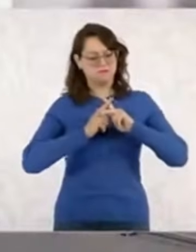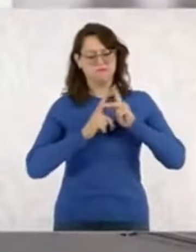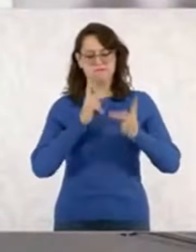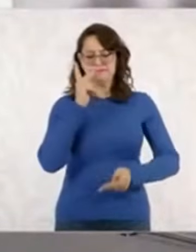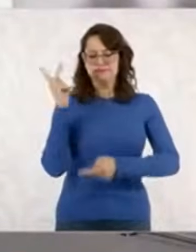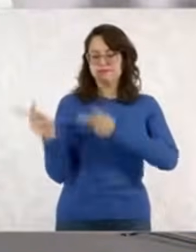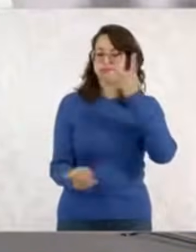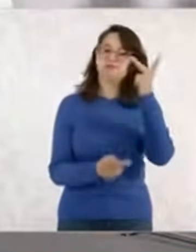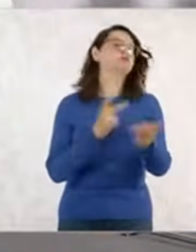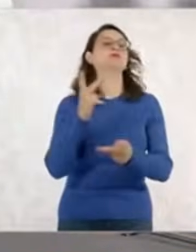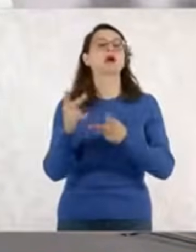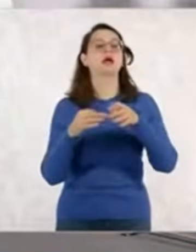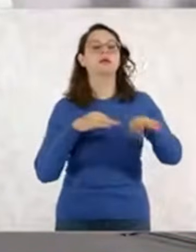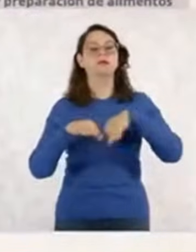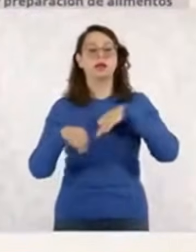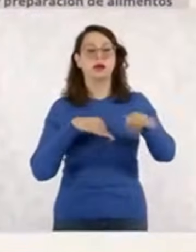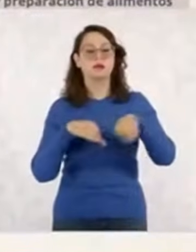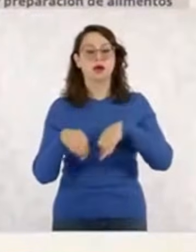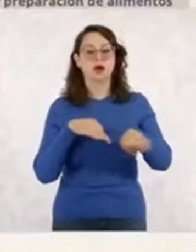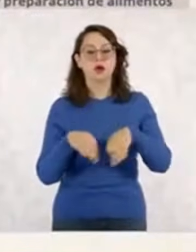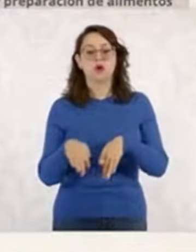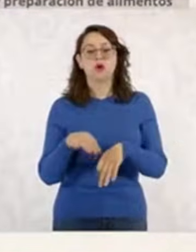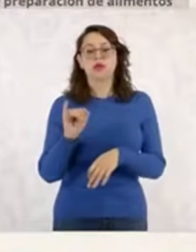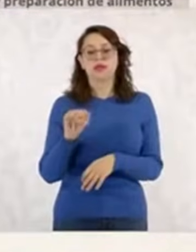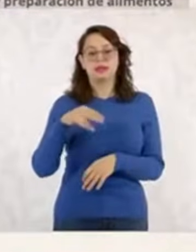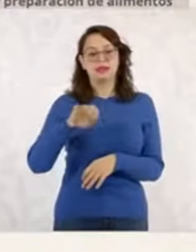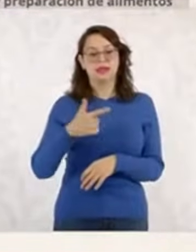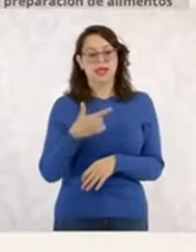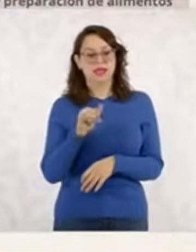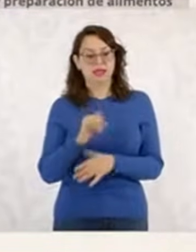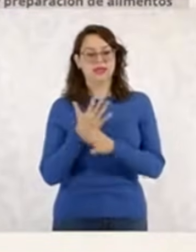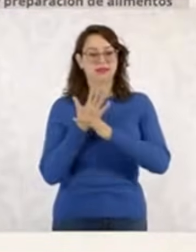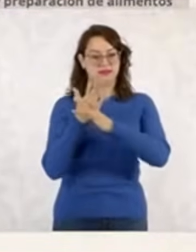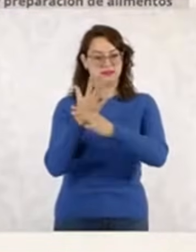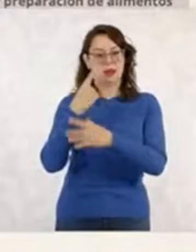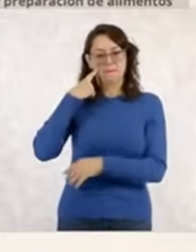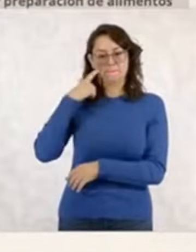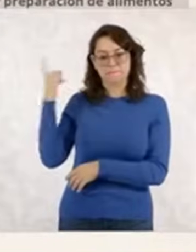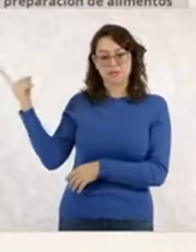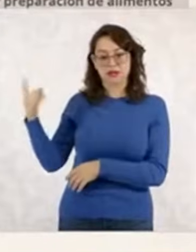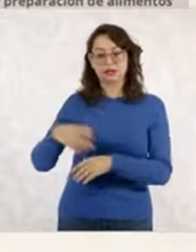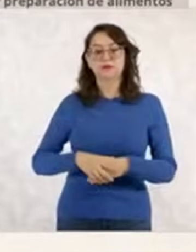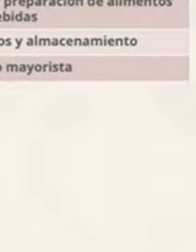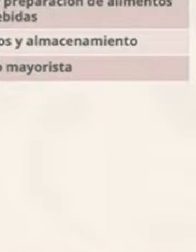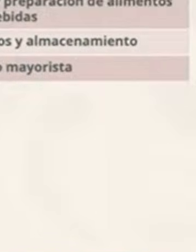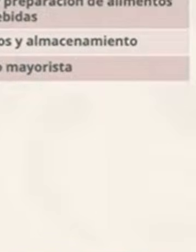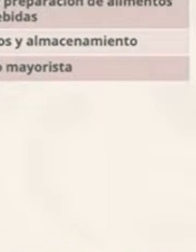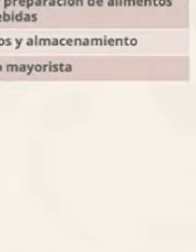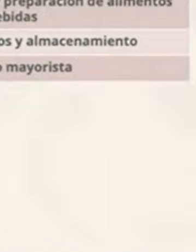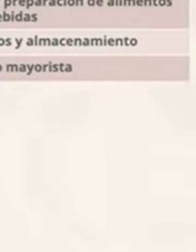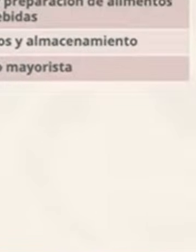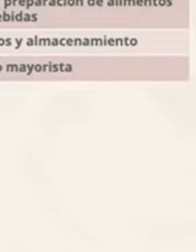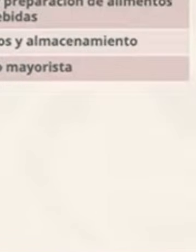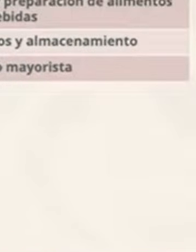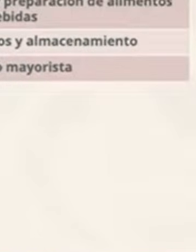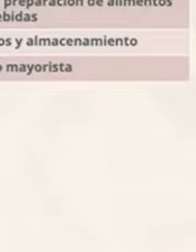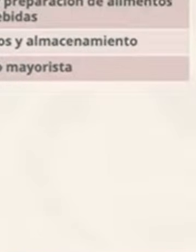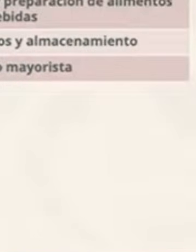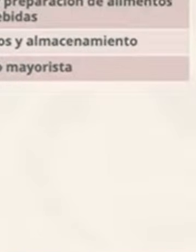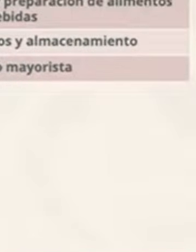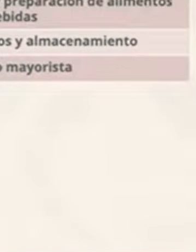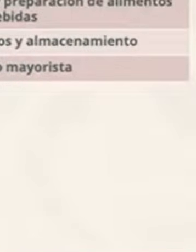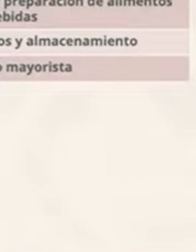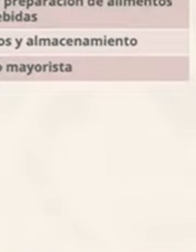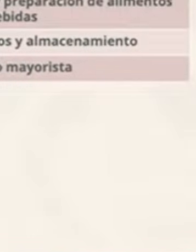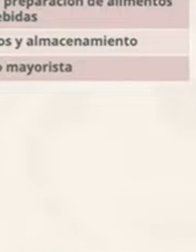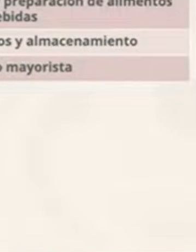de Ocupación y Empleo, la ENOE de INEGI, esto del tercer trimestre del año 2025, en México